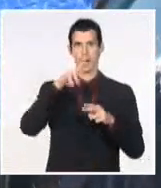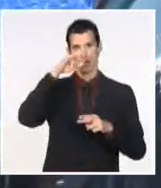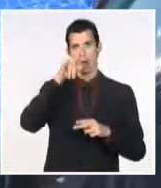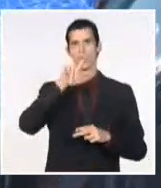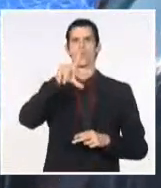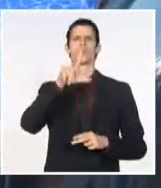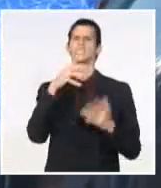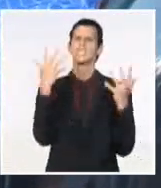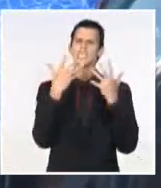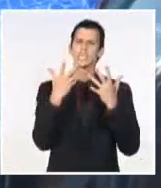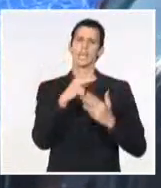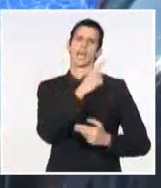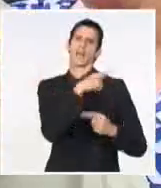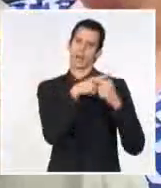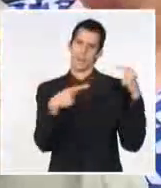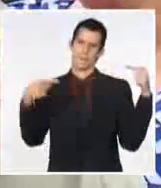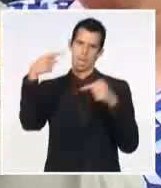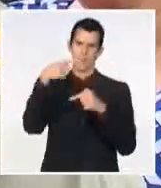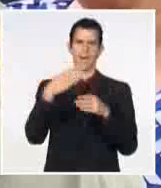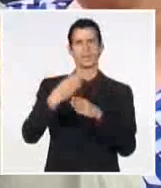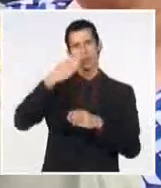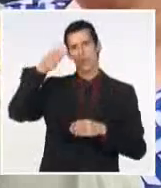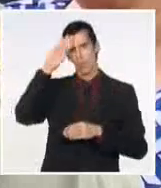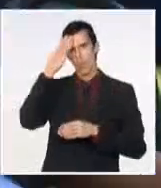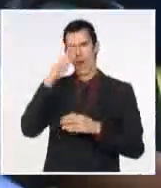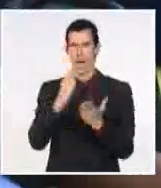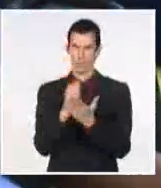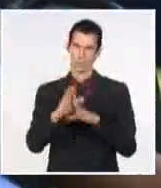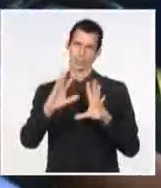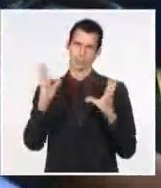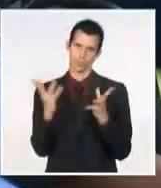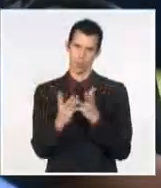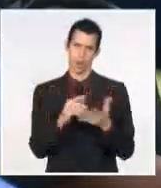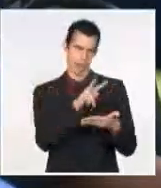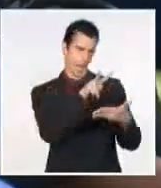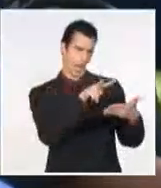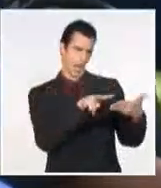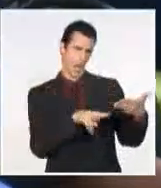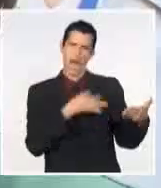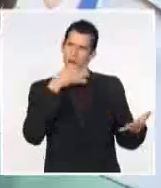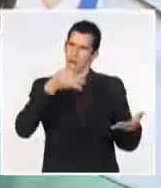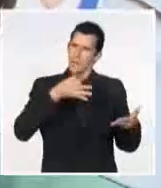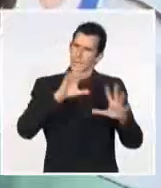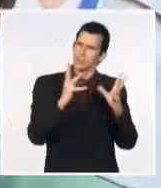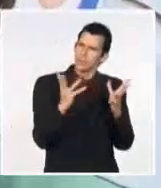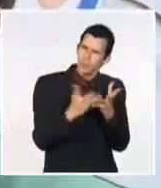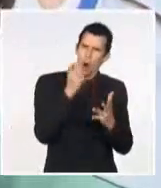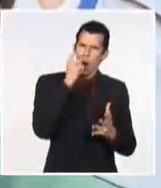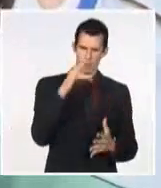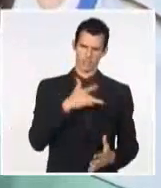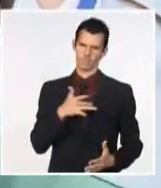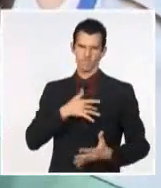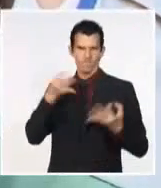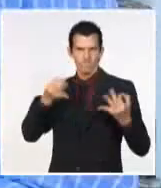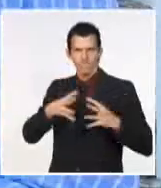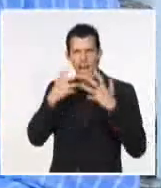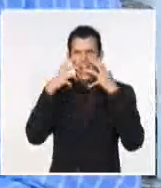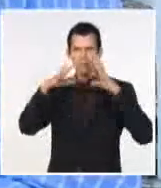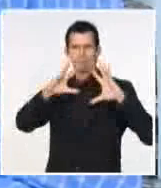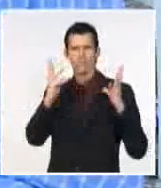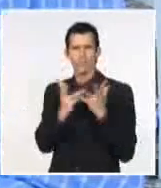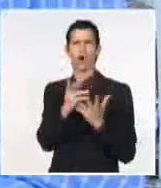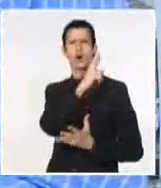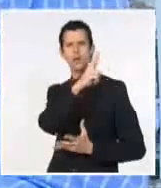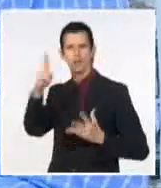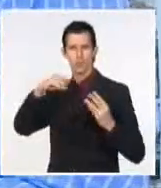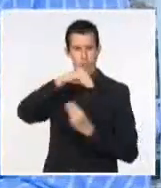director general de Educación en el Territorio, enfatizó las cualidades, ideas y convicciones revolucionarias del gallego Fernández como guías